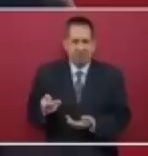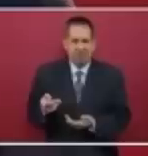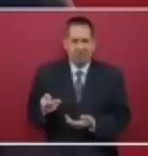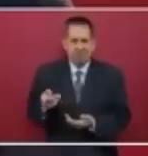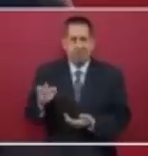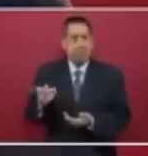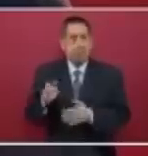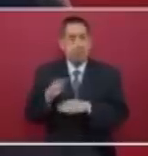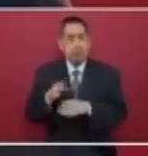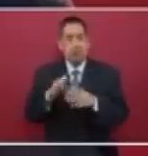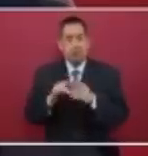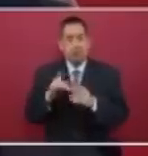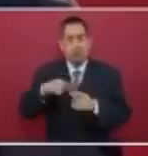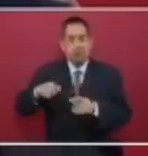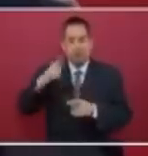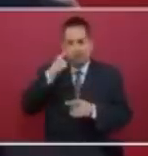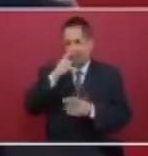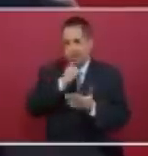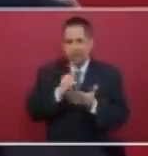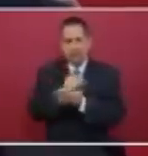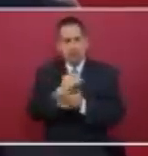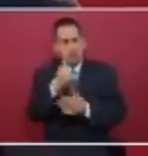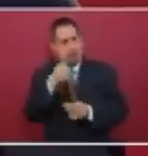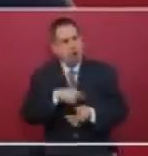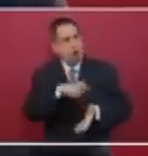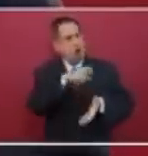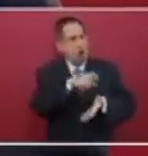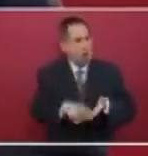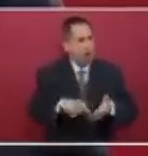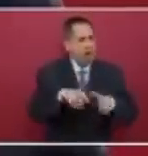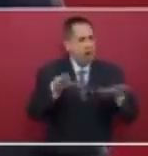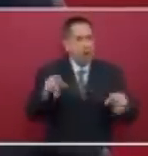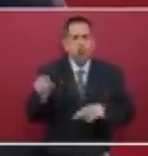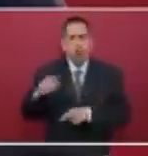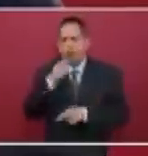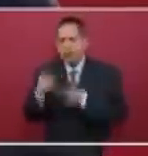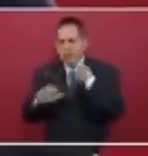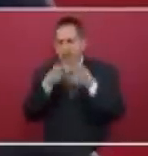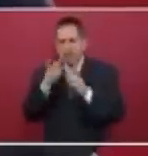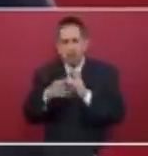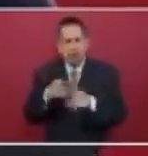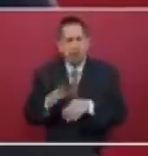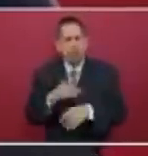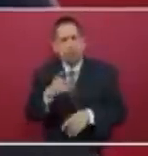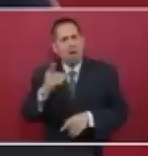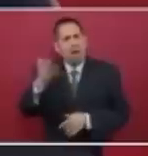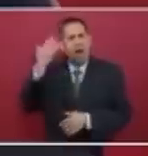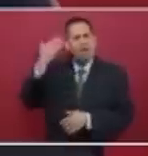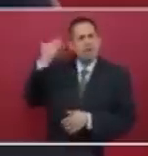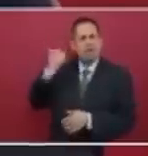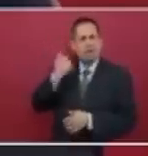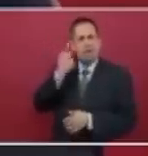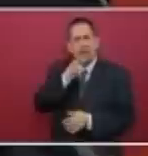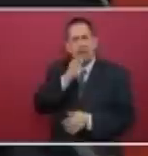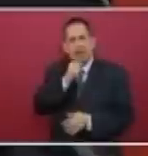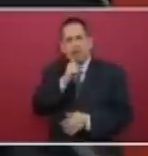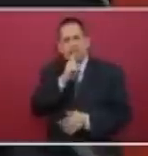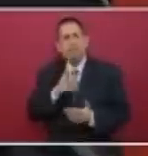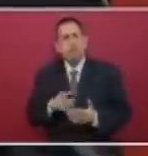lo de la decisión de la compra del avión porque en ese entonces cuando compraron